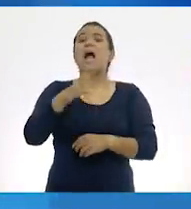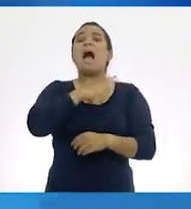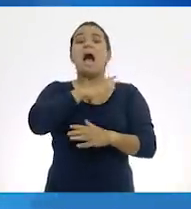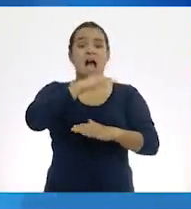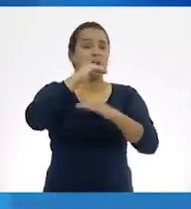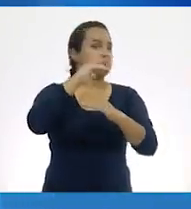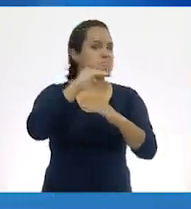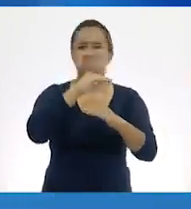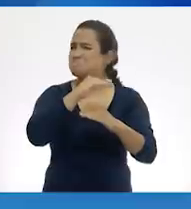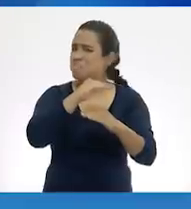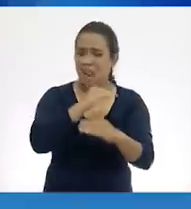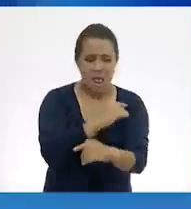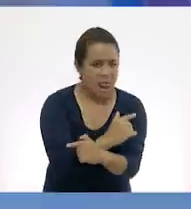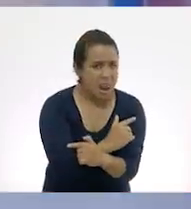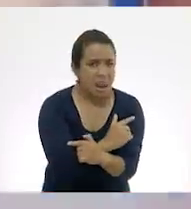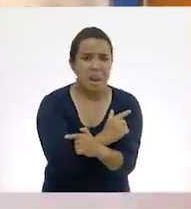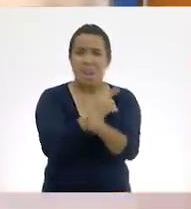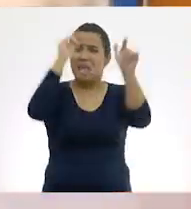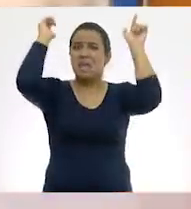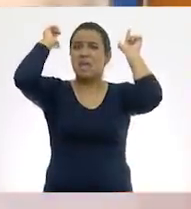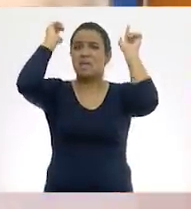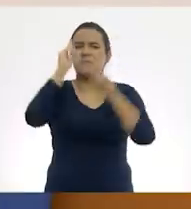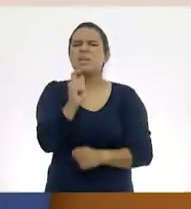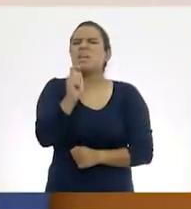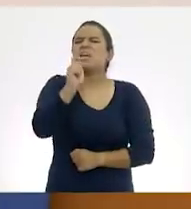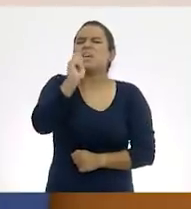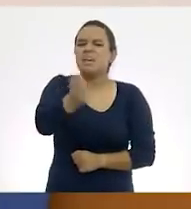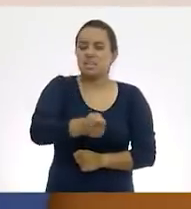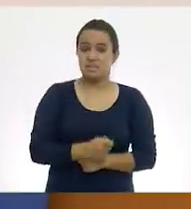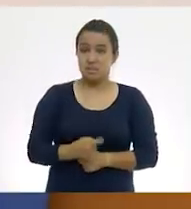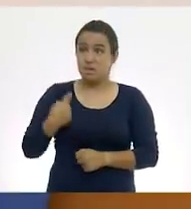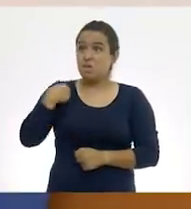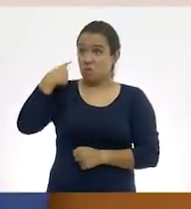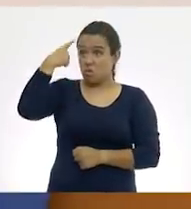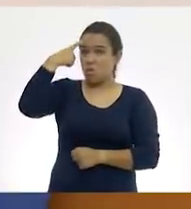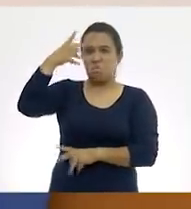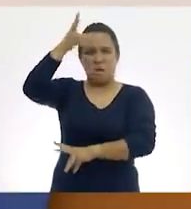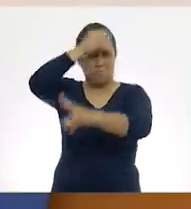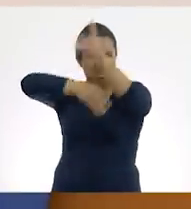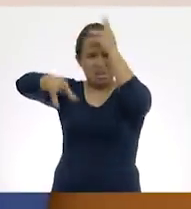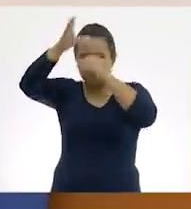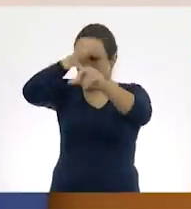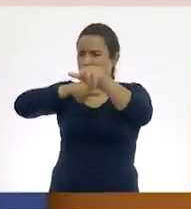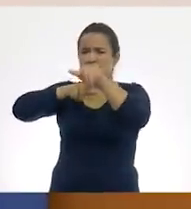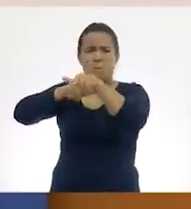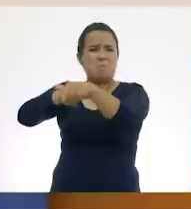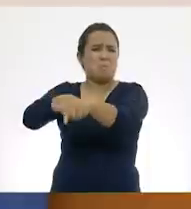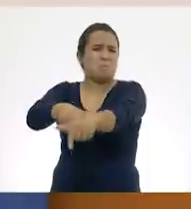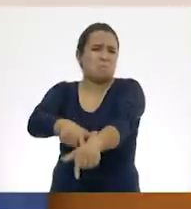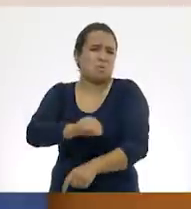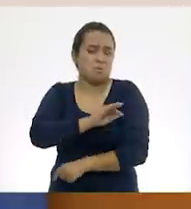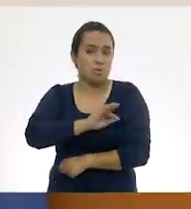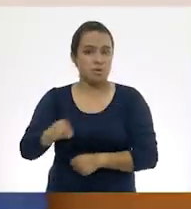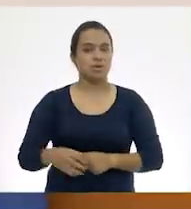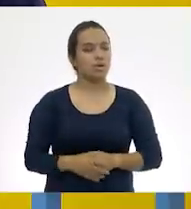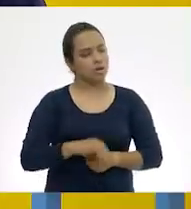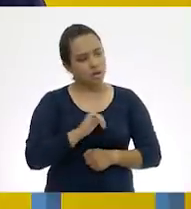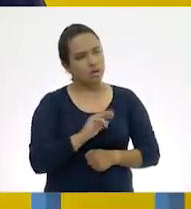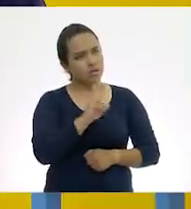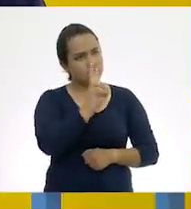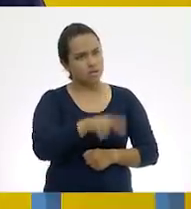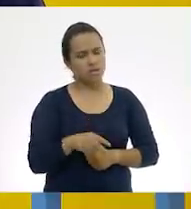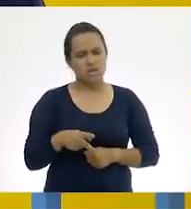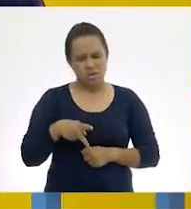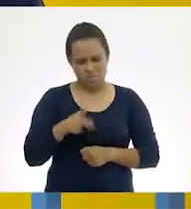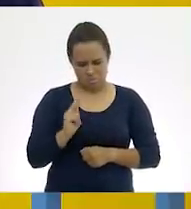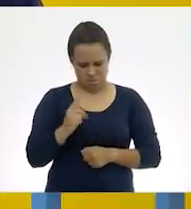ilimitada. ¿Ilimitada? Ilimitada, es decir, nunca vamos a dejar de aprender, como nos dijo Alexa. Pues sí, eso es cierto, pero